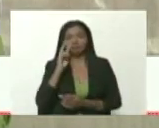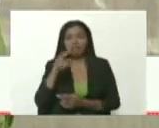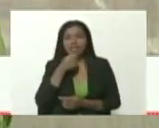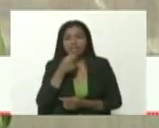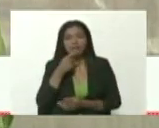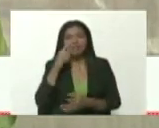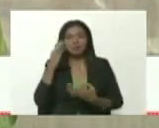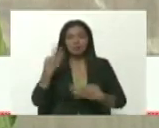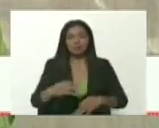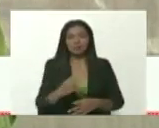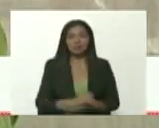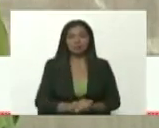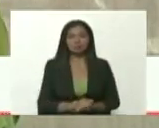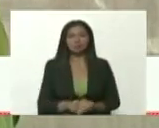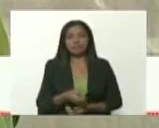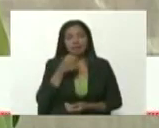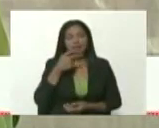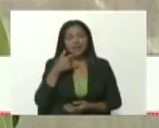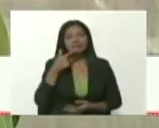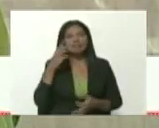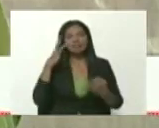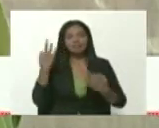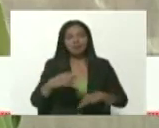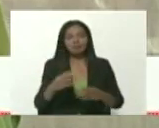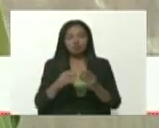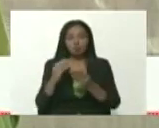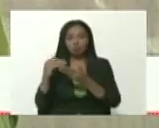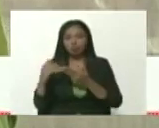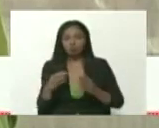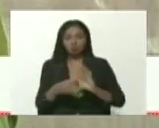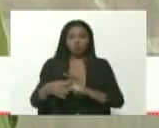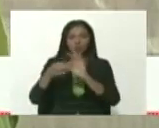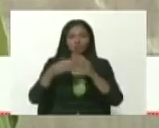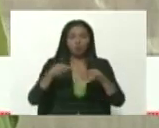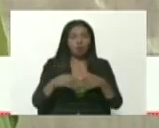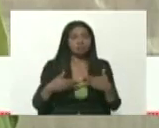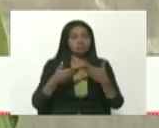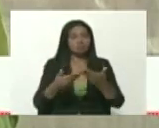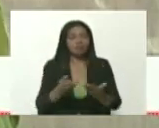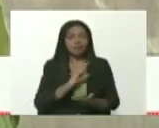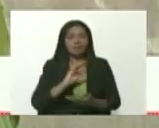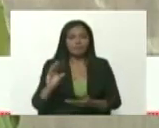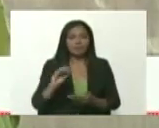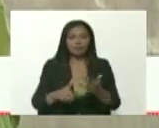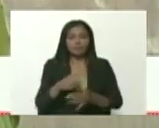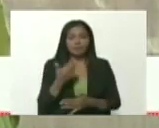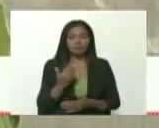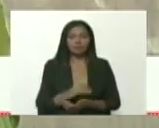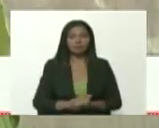hermosa, ¿vale? Verdaderamente, de disciplina, de unión, de entrega, de patriotismo.